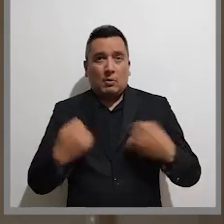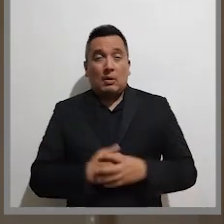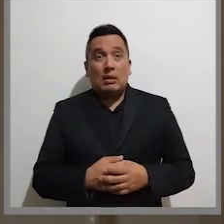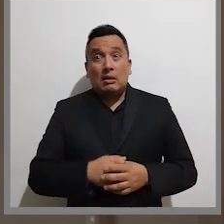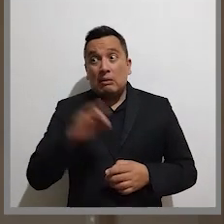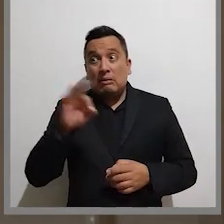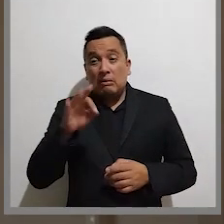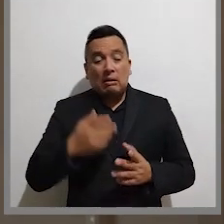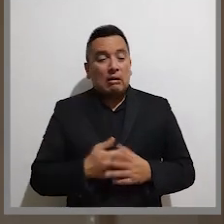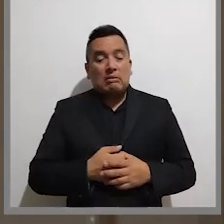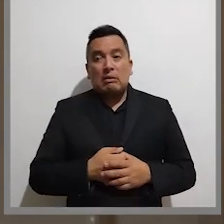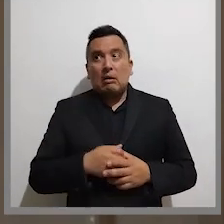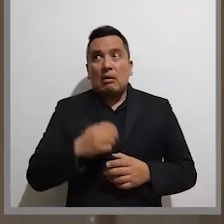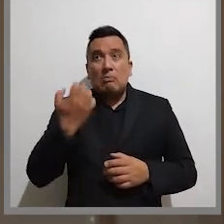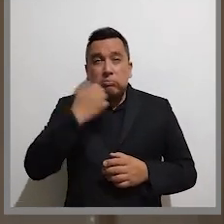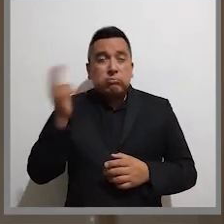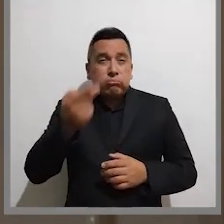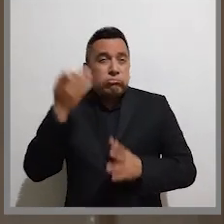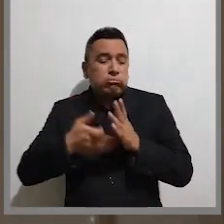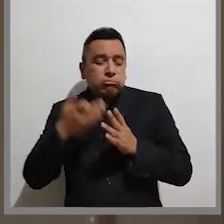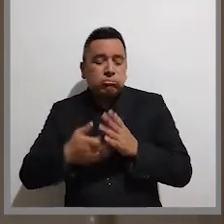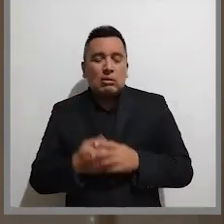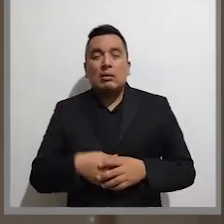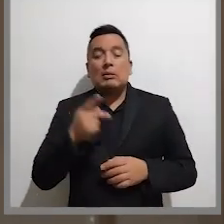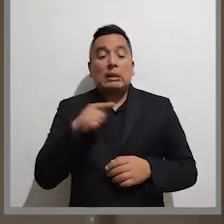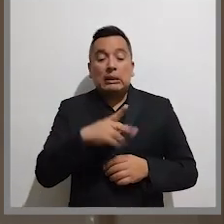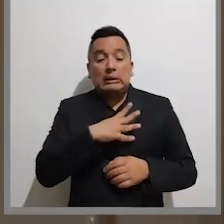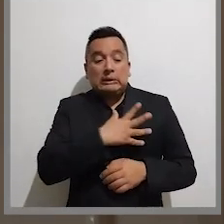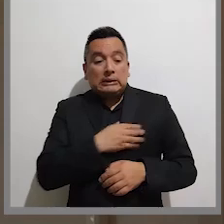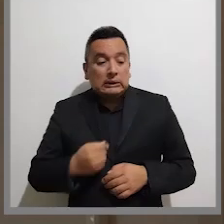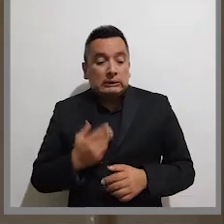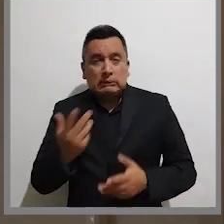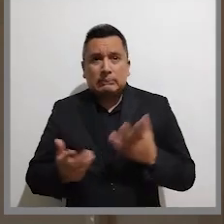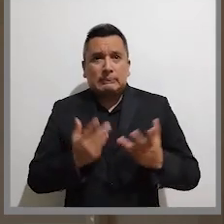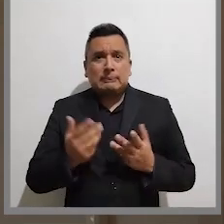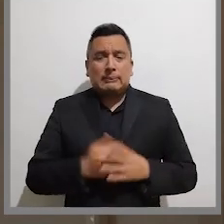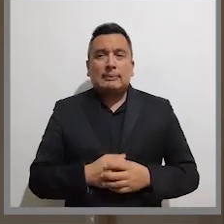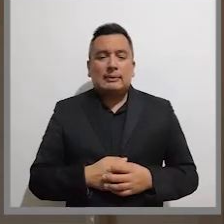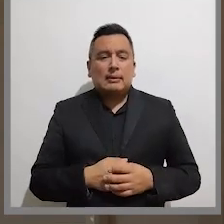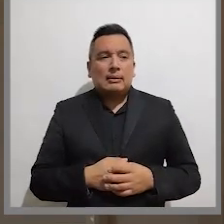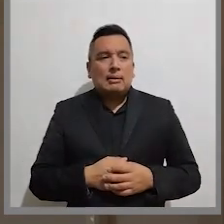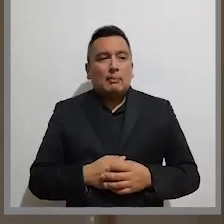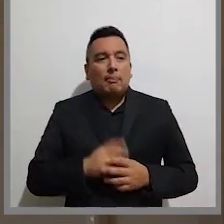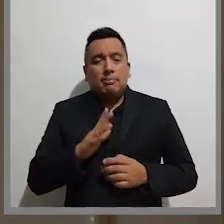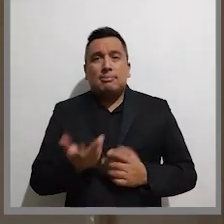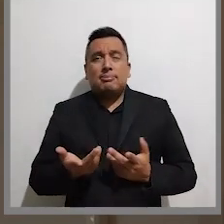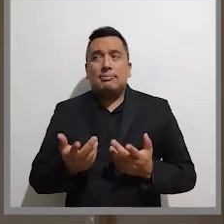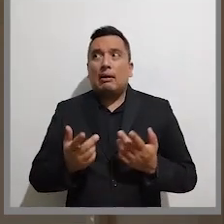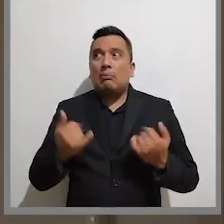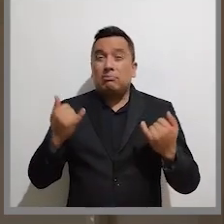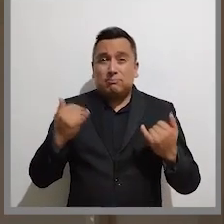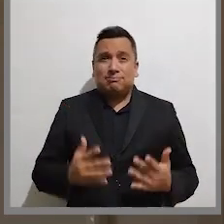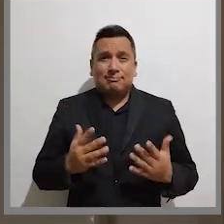a lo mejor le faltan preparación de estudios, pero que además es mamá, todavía todas estas, podemos decir, cargas